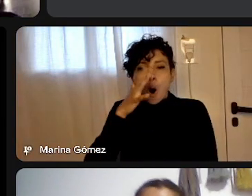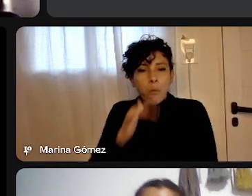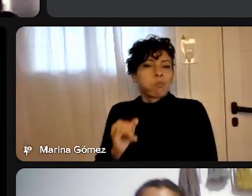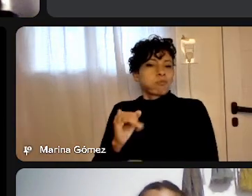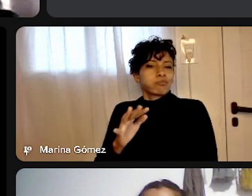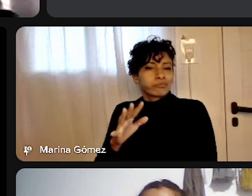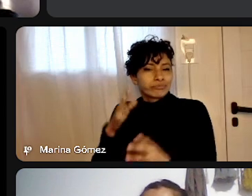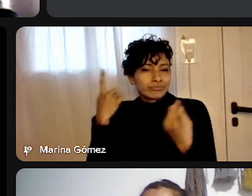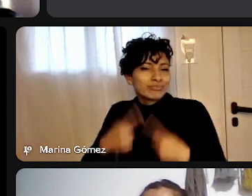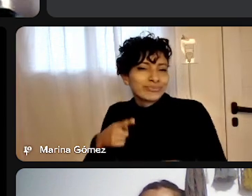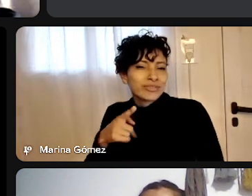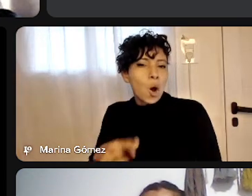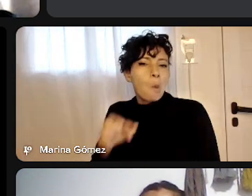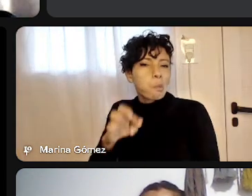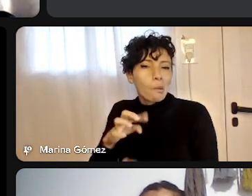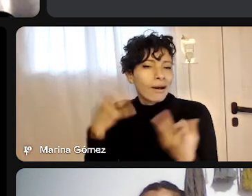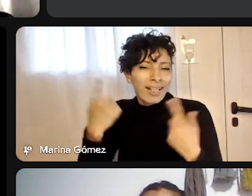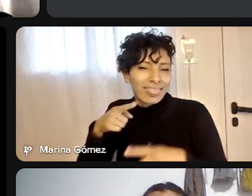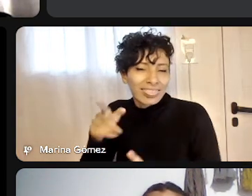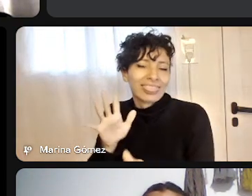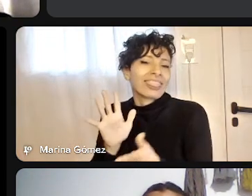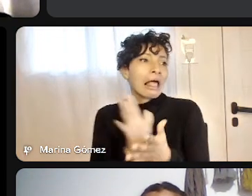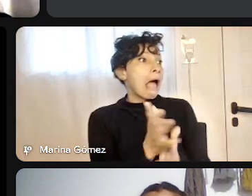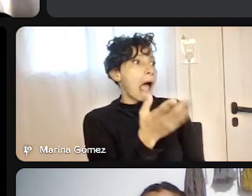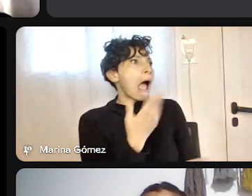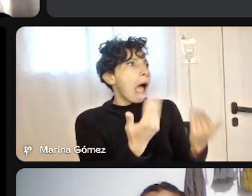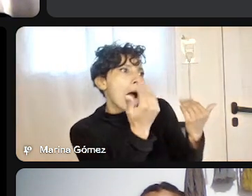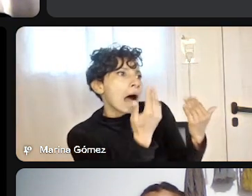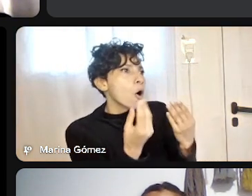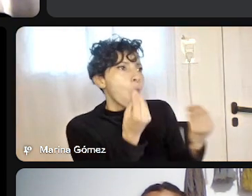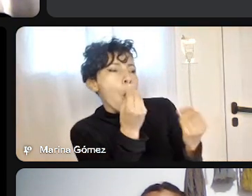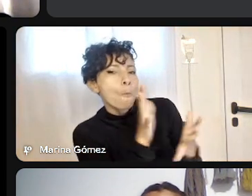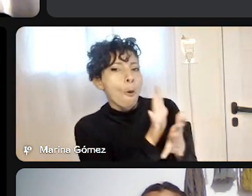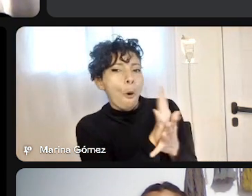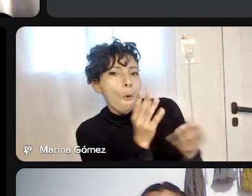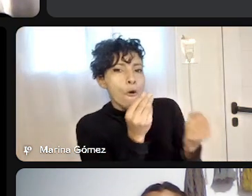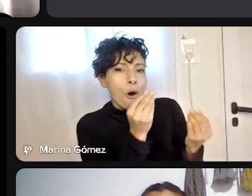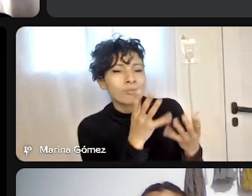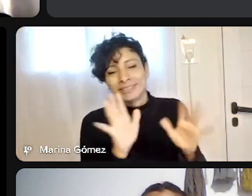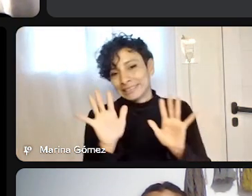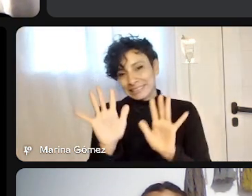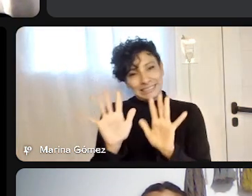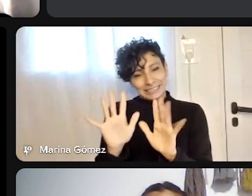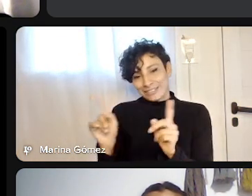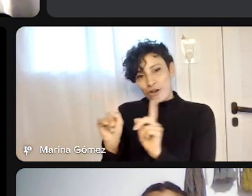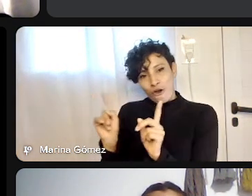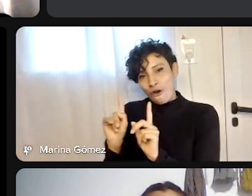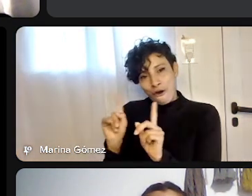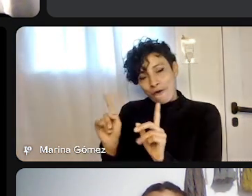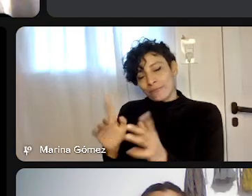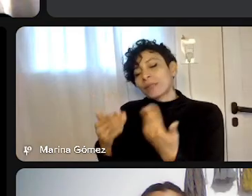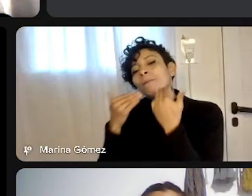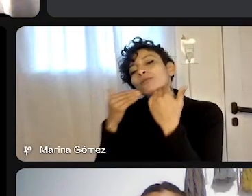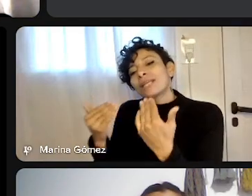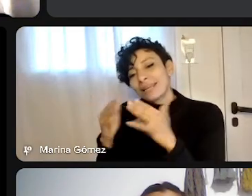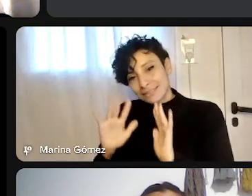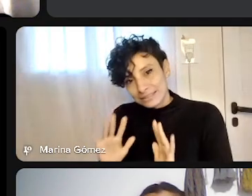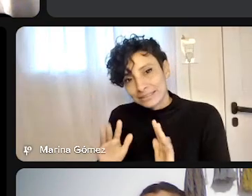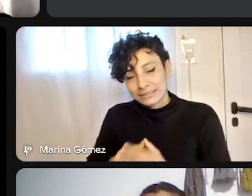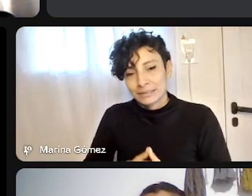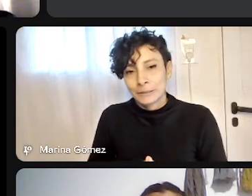aprender la seña y utilizarla de la misma forma, bueno, no, buenísimo. Muchas gracias.